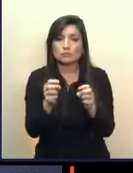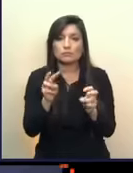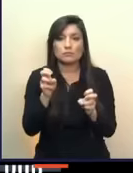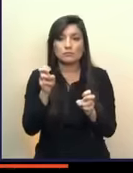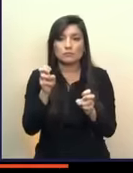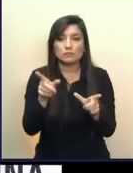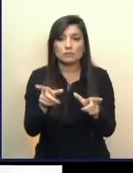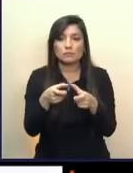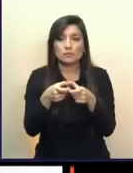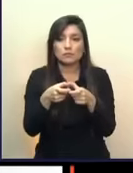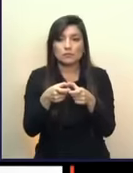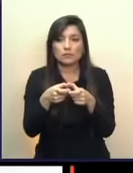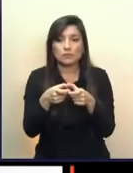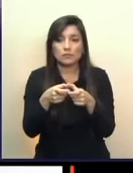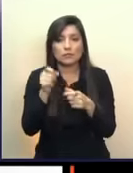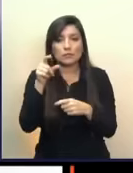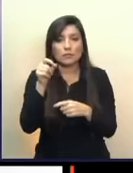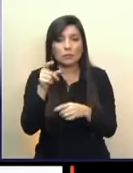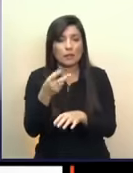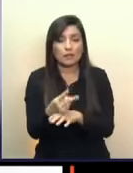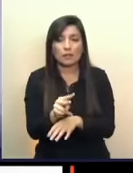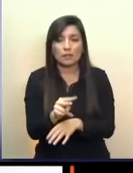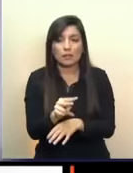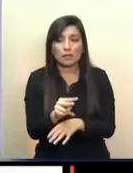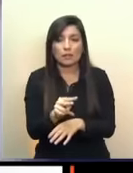comisión directiva. Él tenía